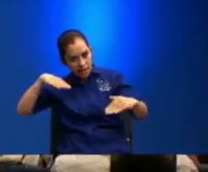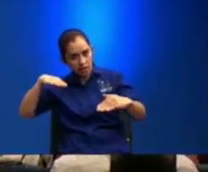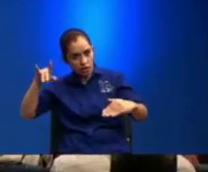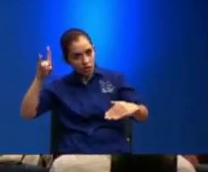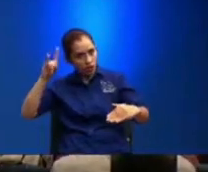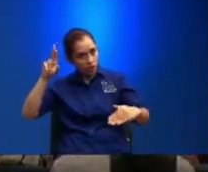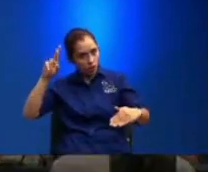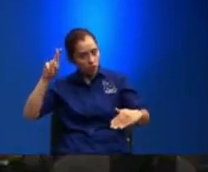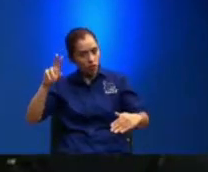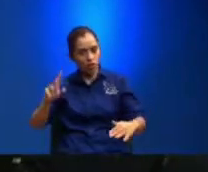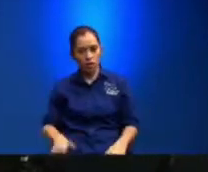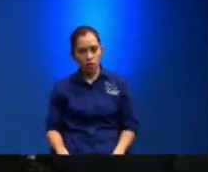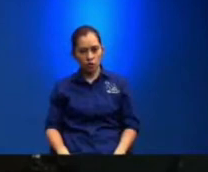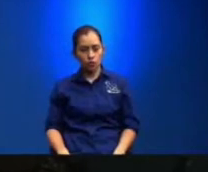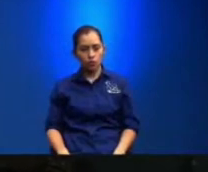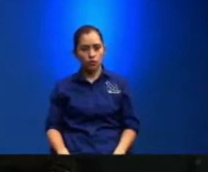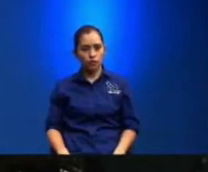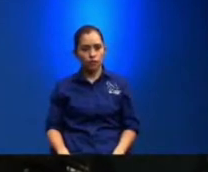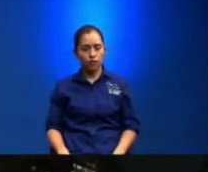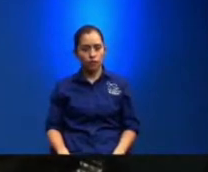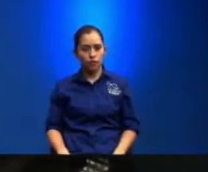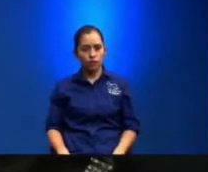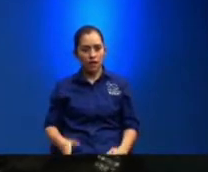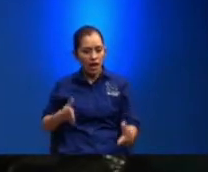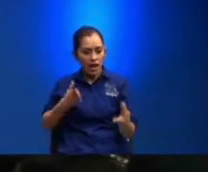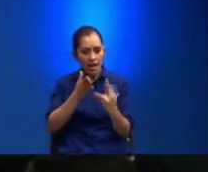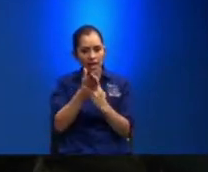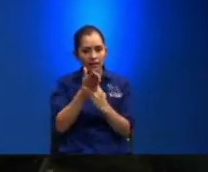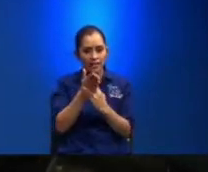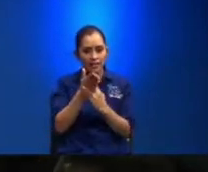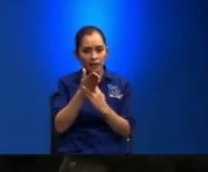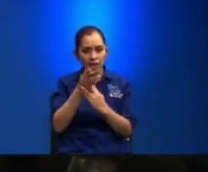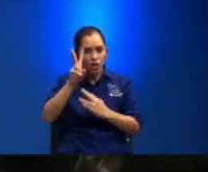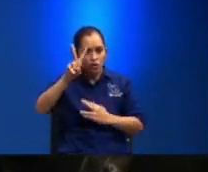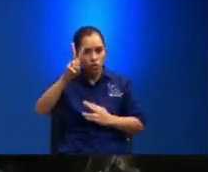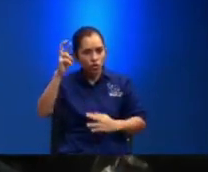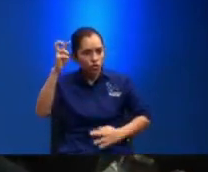dos pensamientos voy a irme nuestro portal